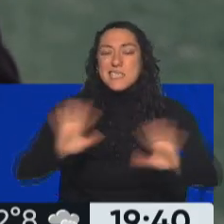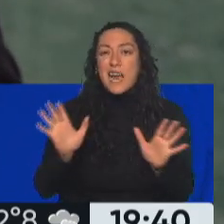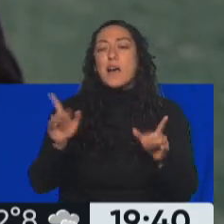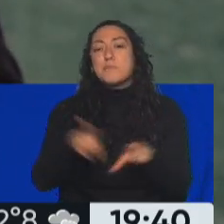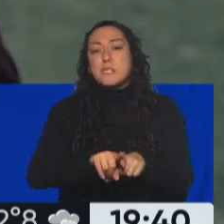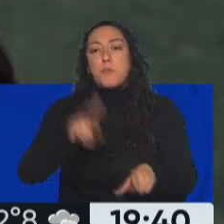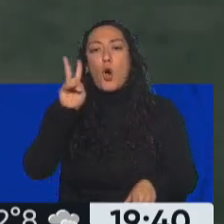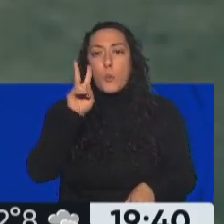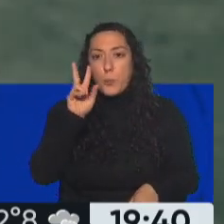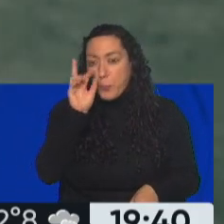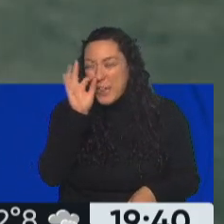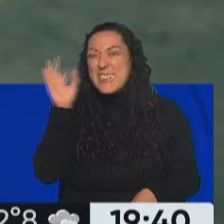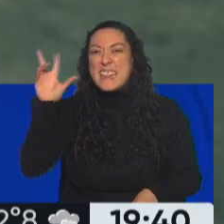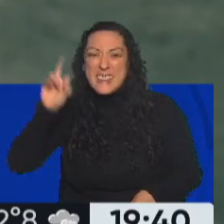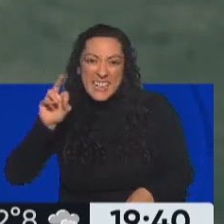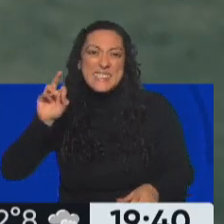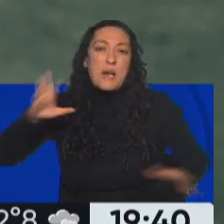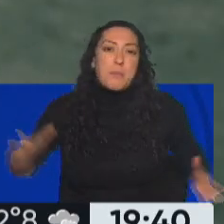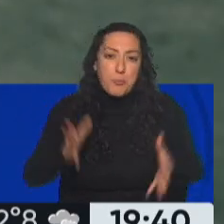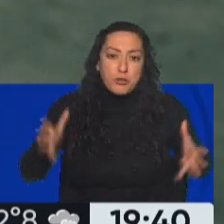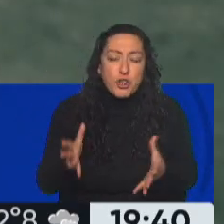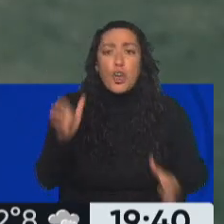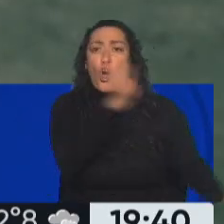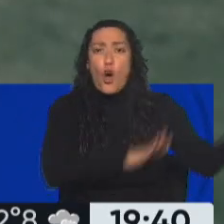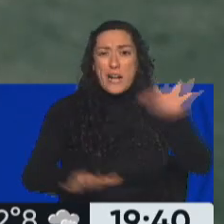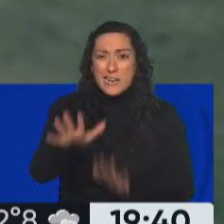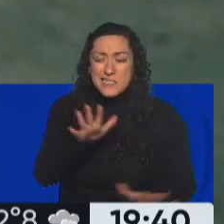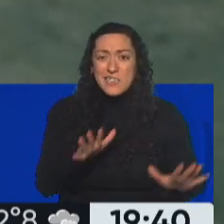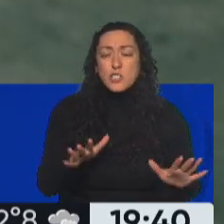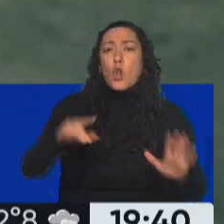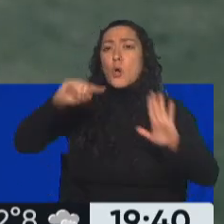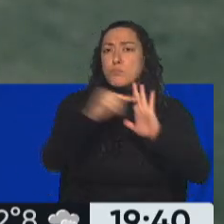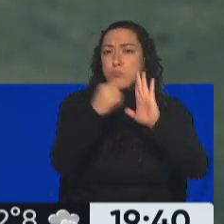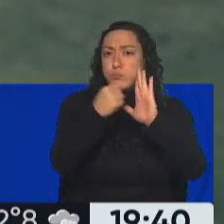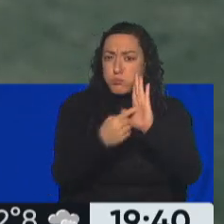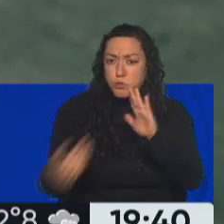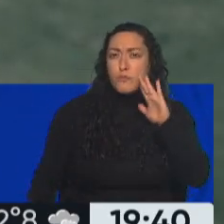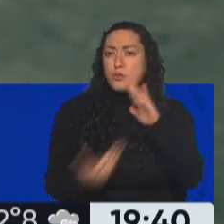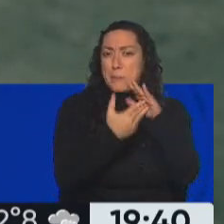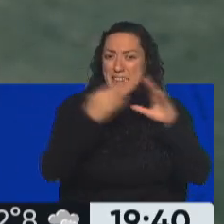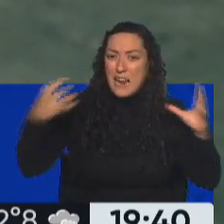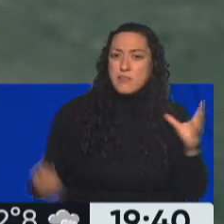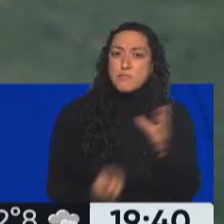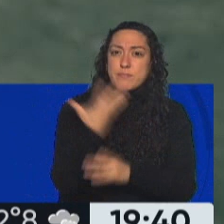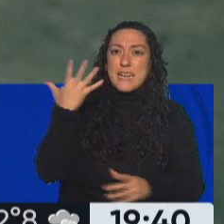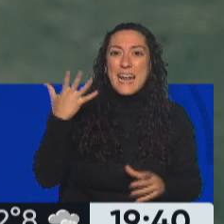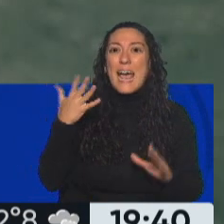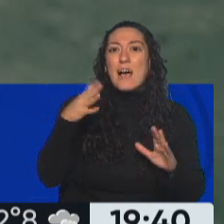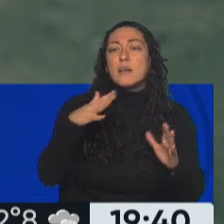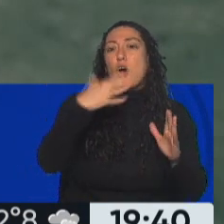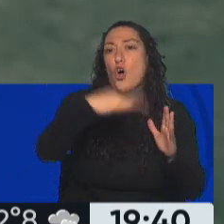Agenda 2030. Esta organización dejó de velar por los principios esbozados en su declaración fundante y comenzó a